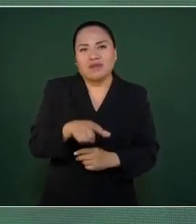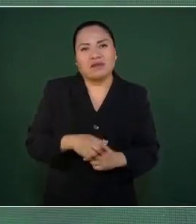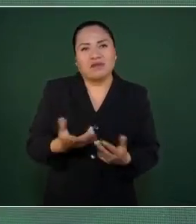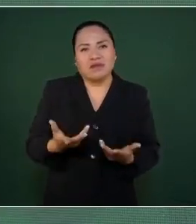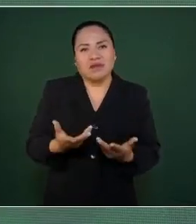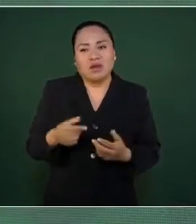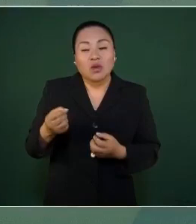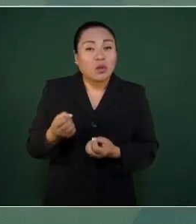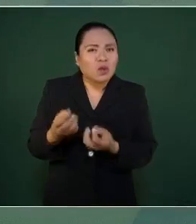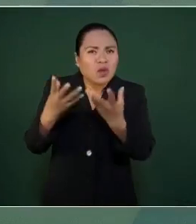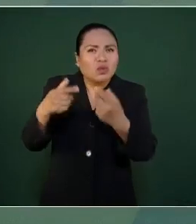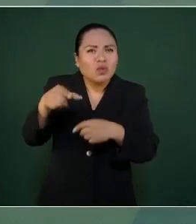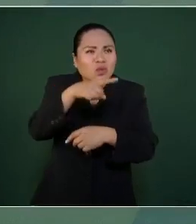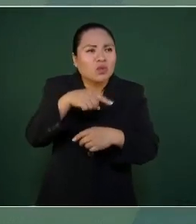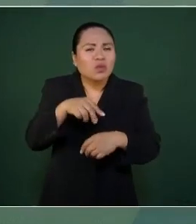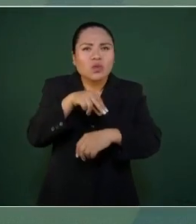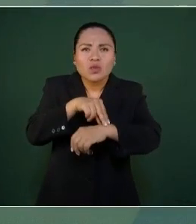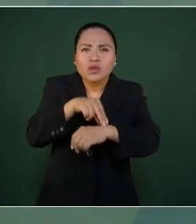cuántos médicos